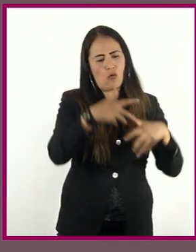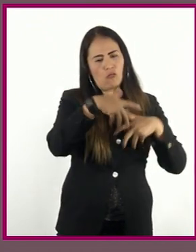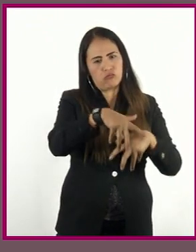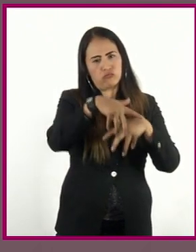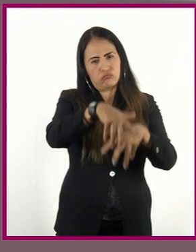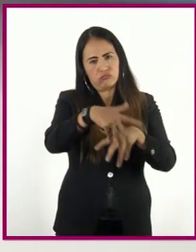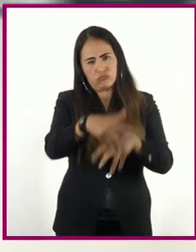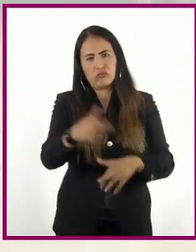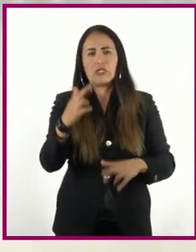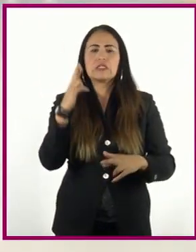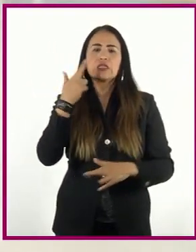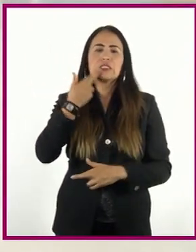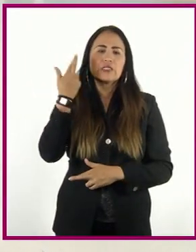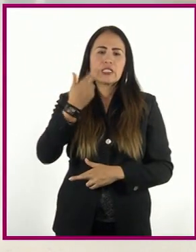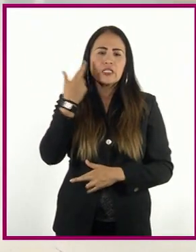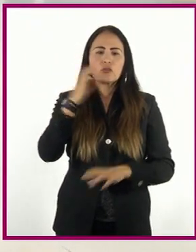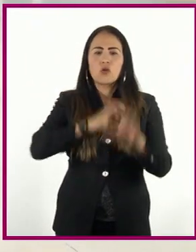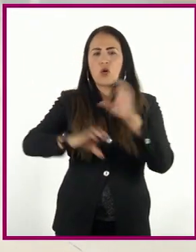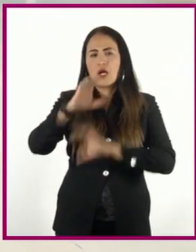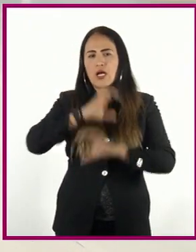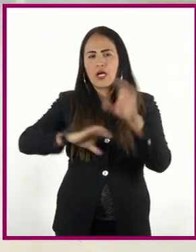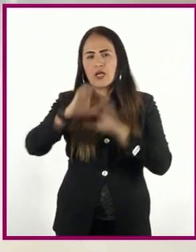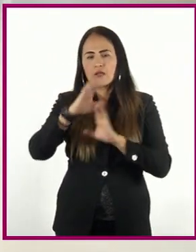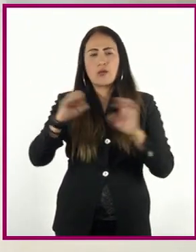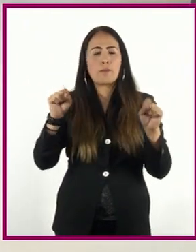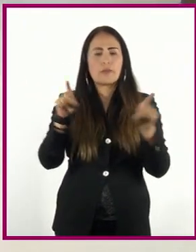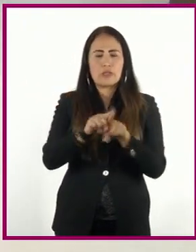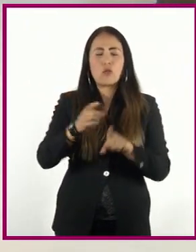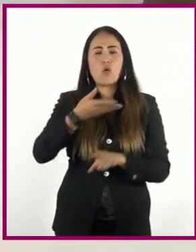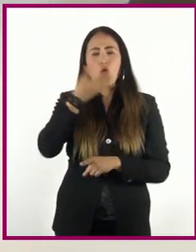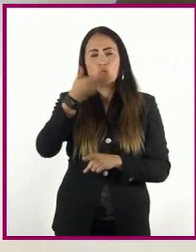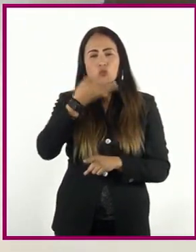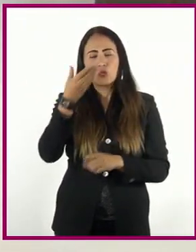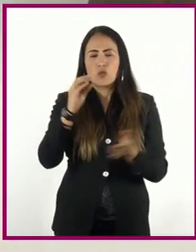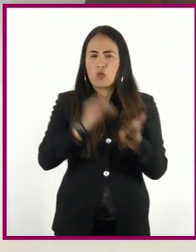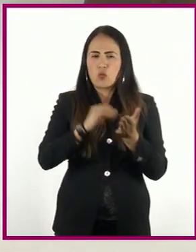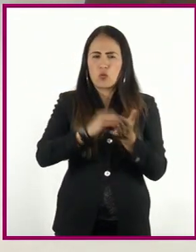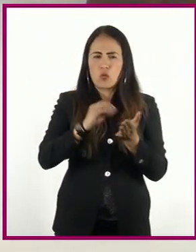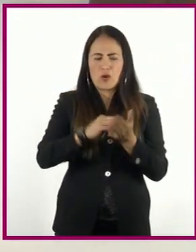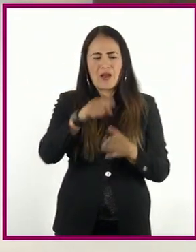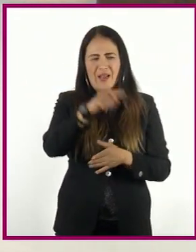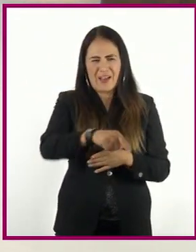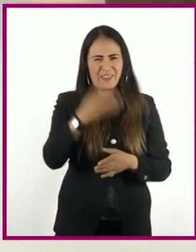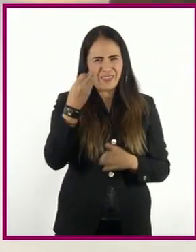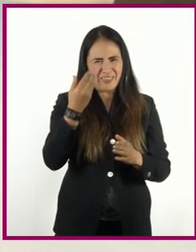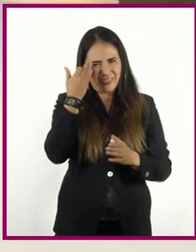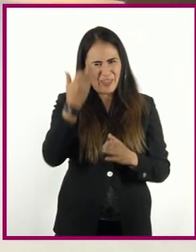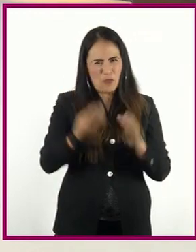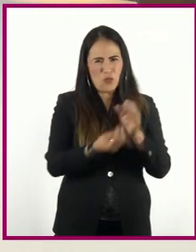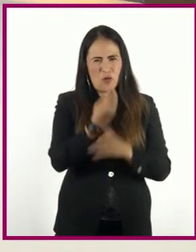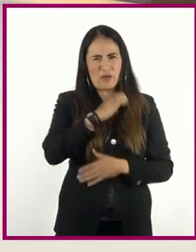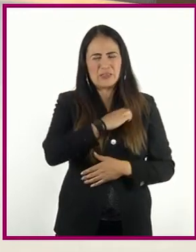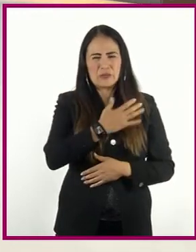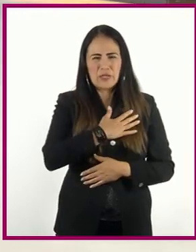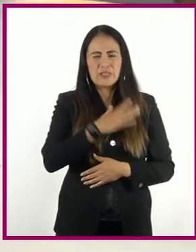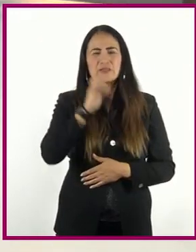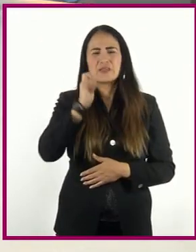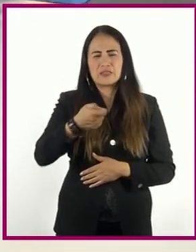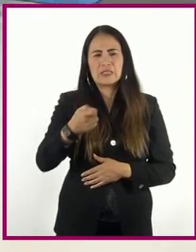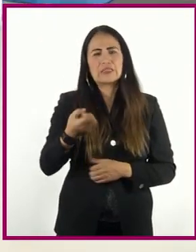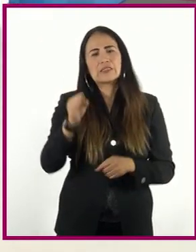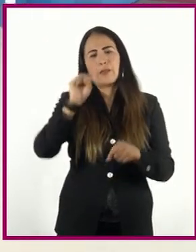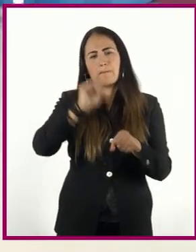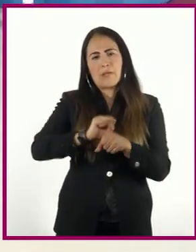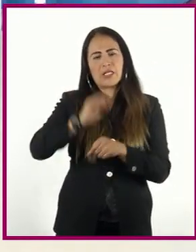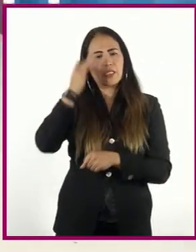y cantos. Otra de las tradiciones que conservamos de la época colonial son los festejos de Semana Santa. Esta